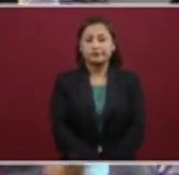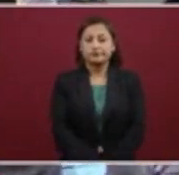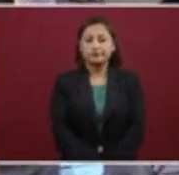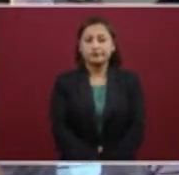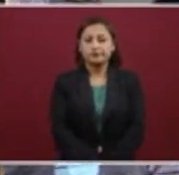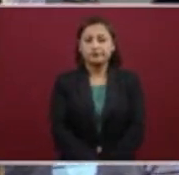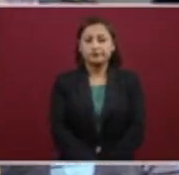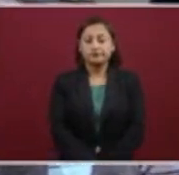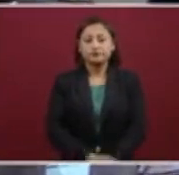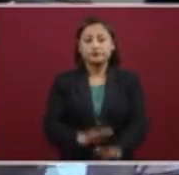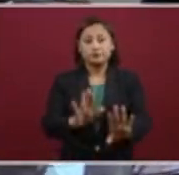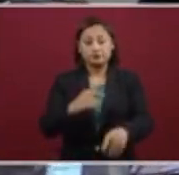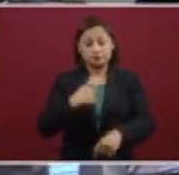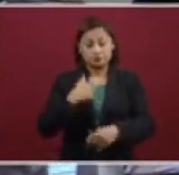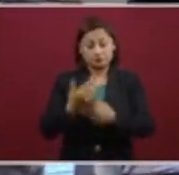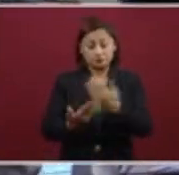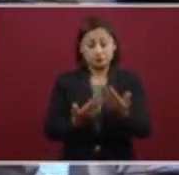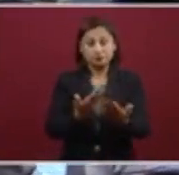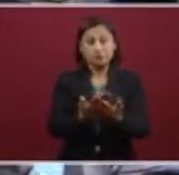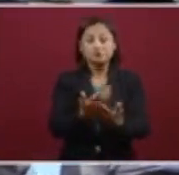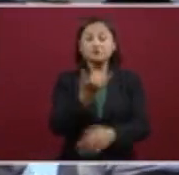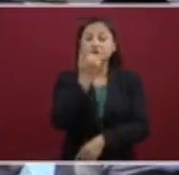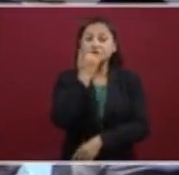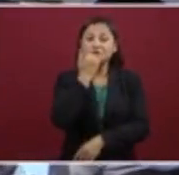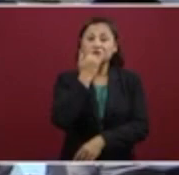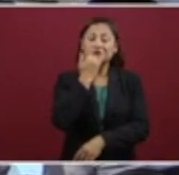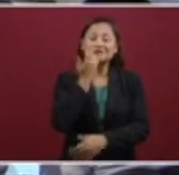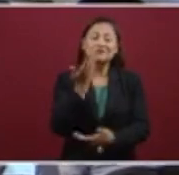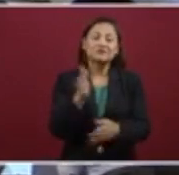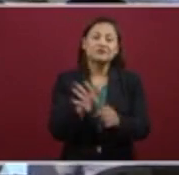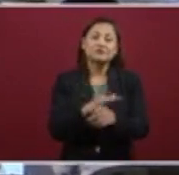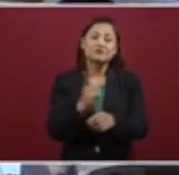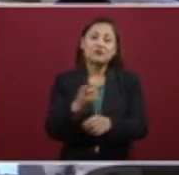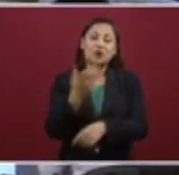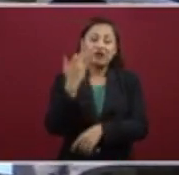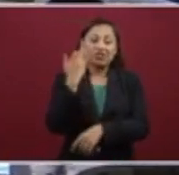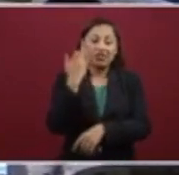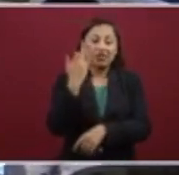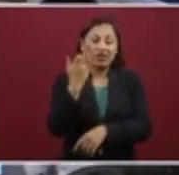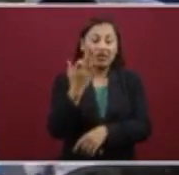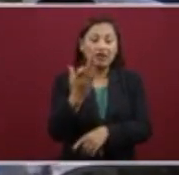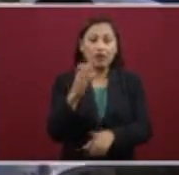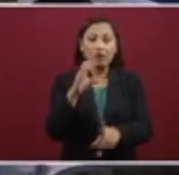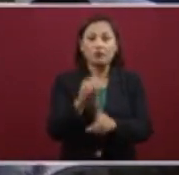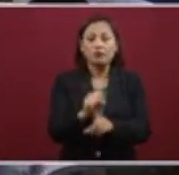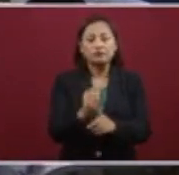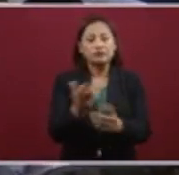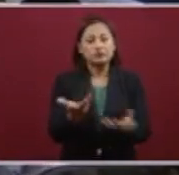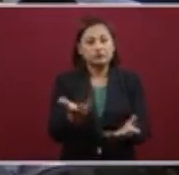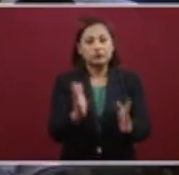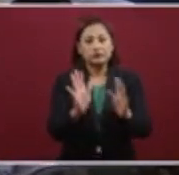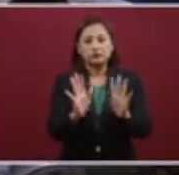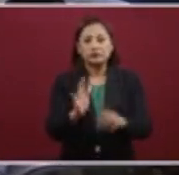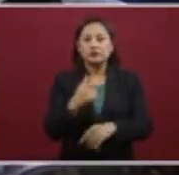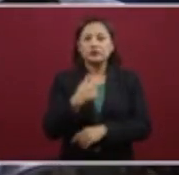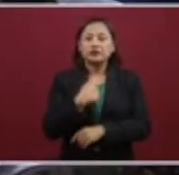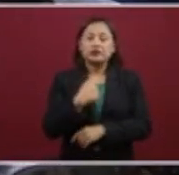Yo ofrezco disculpa porque nos tardamos, pero ya saben, yo no hablo de